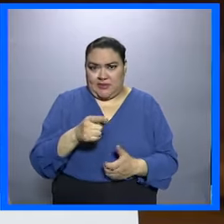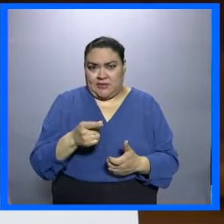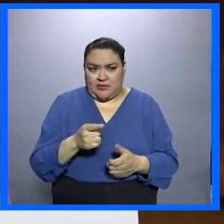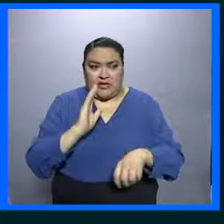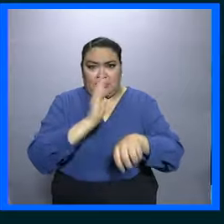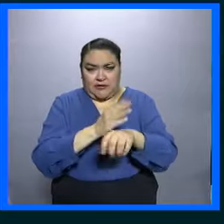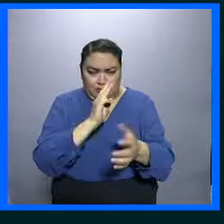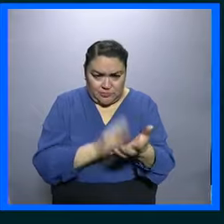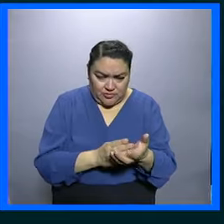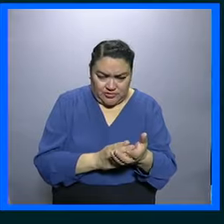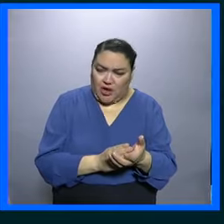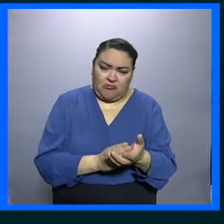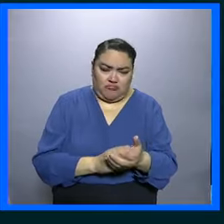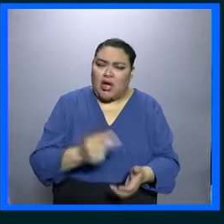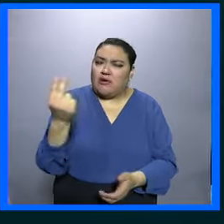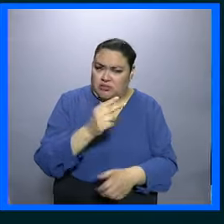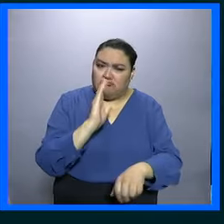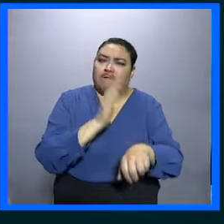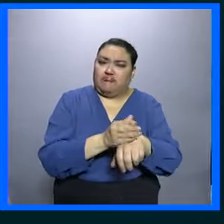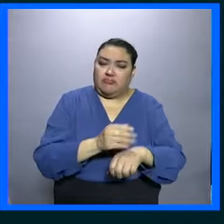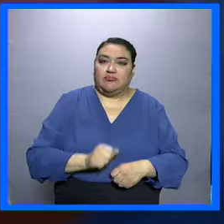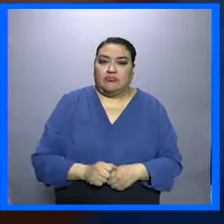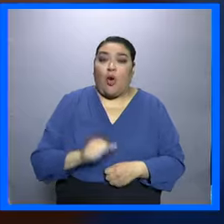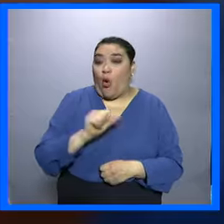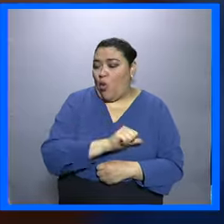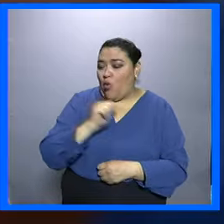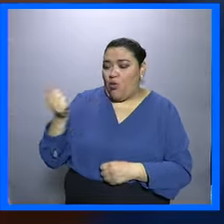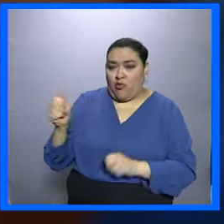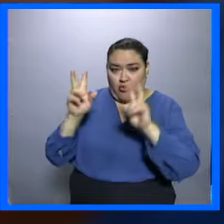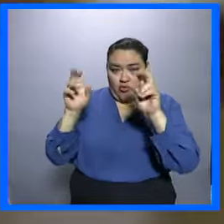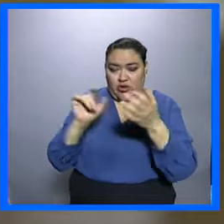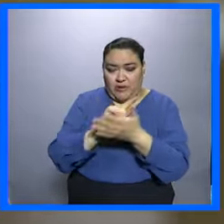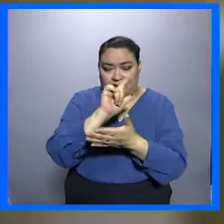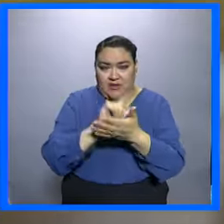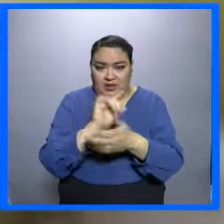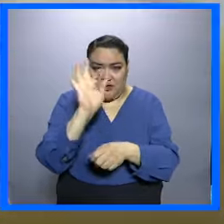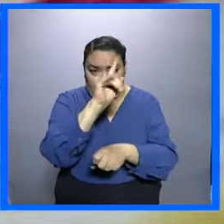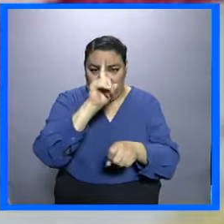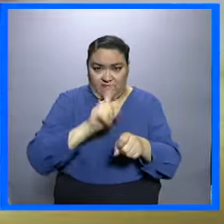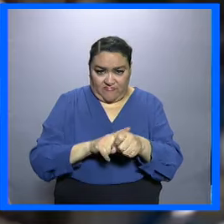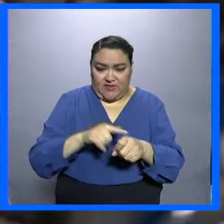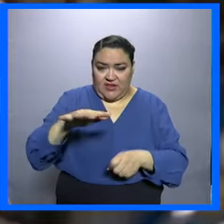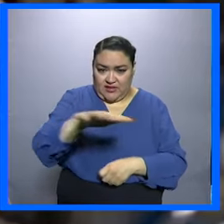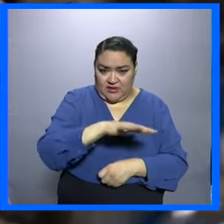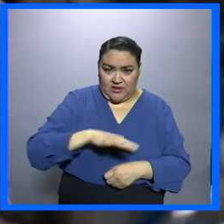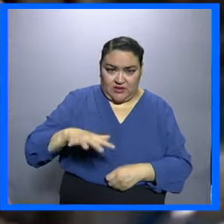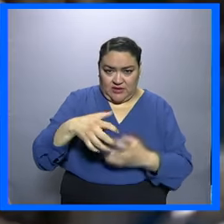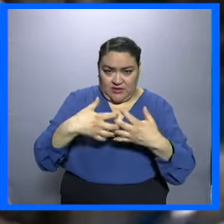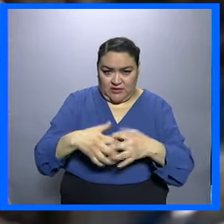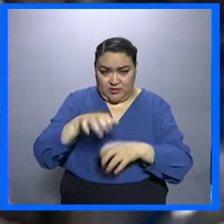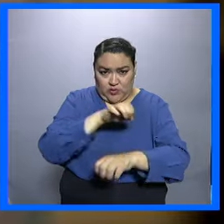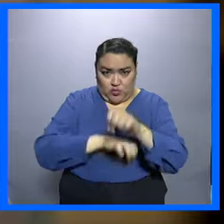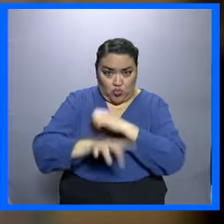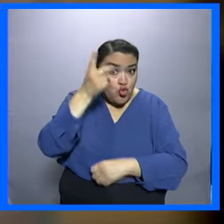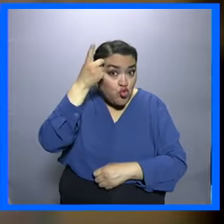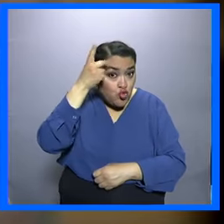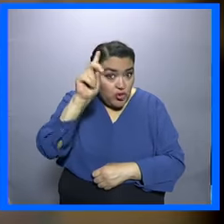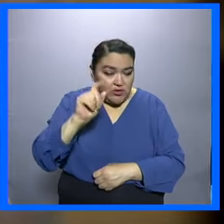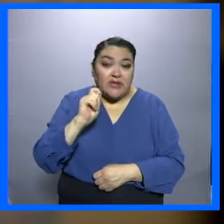la multa. En otro asunto, declaró válidos artículos de la Ley Federal de Protección a la Propiedad Industrial que establecen